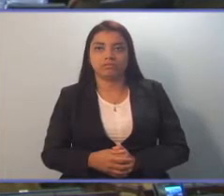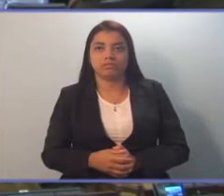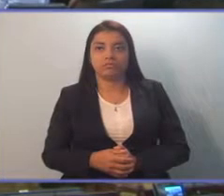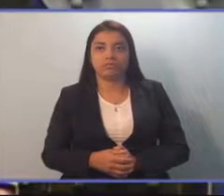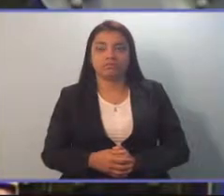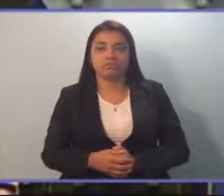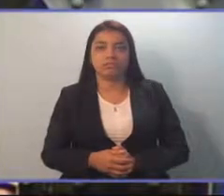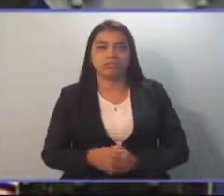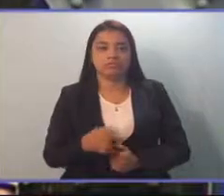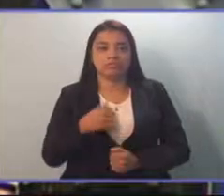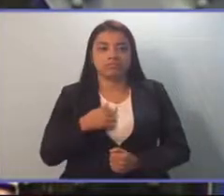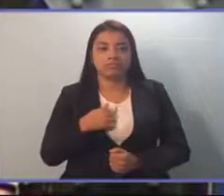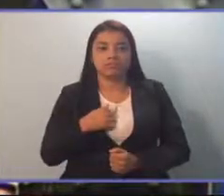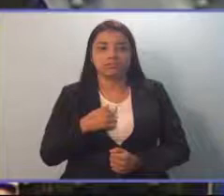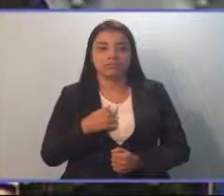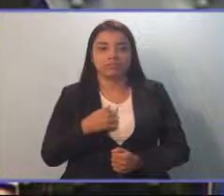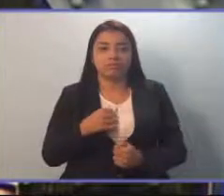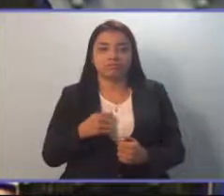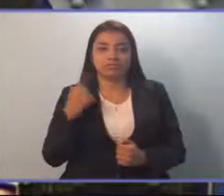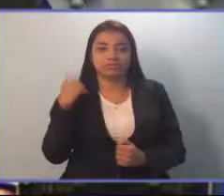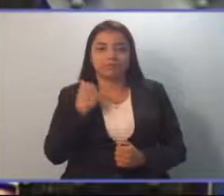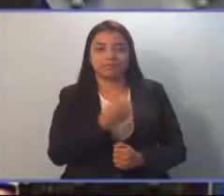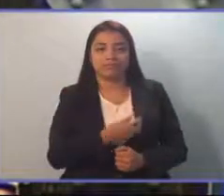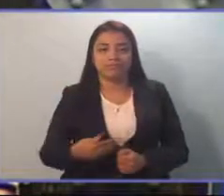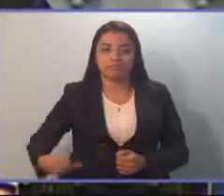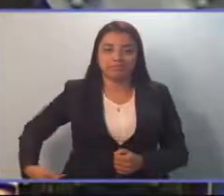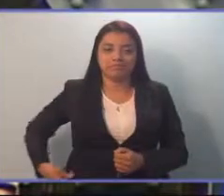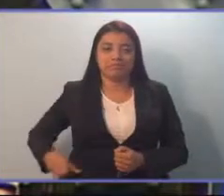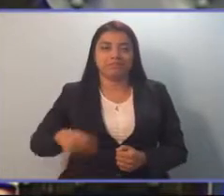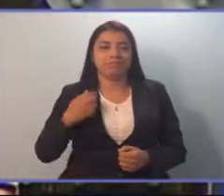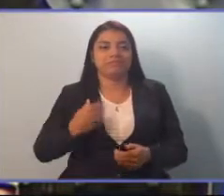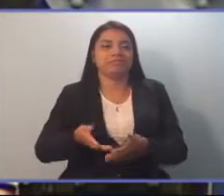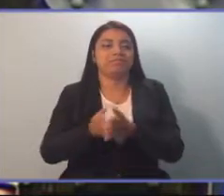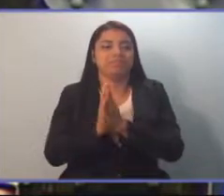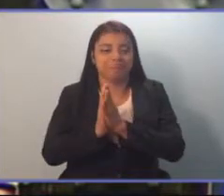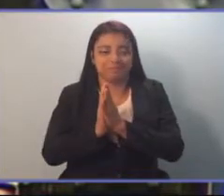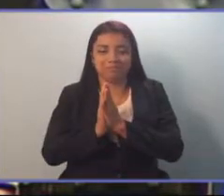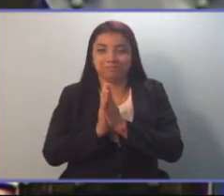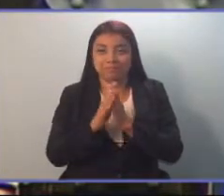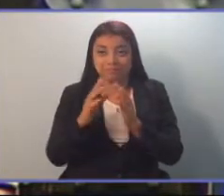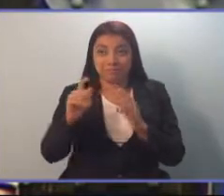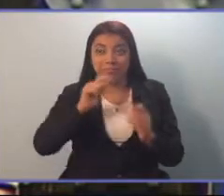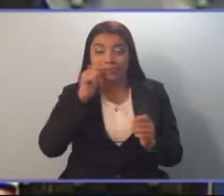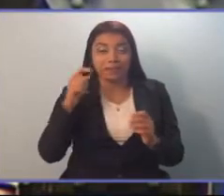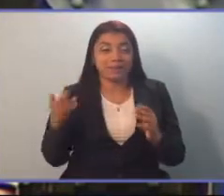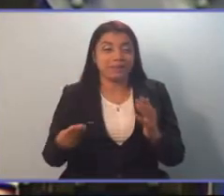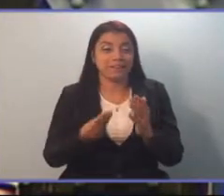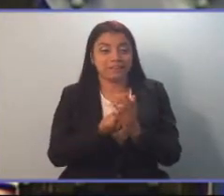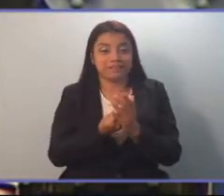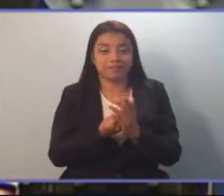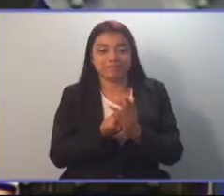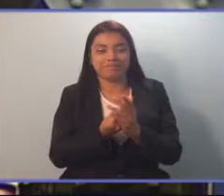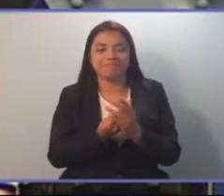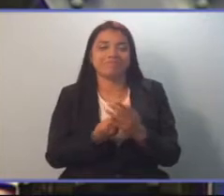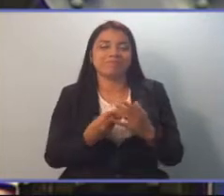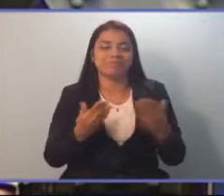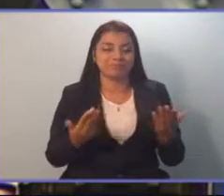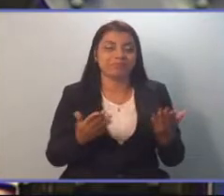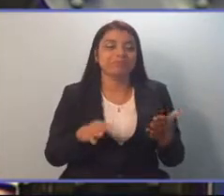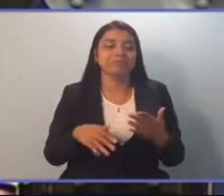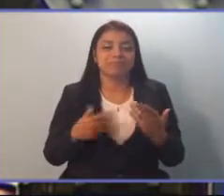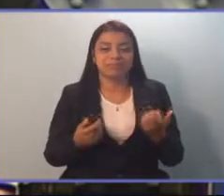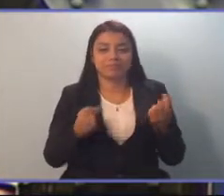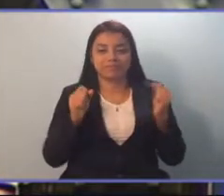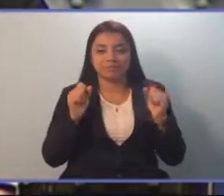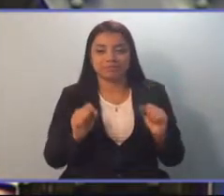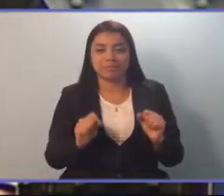En mi calidad de presidente solicité incorporar una pieza de correspondencia para emitir